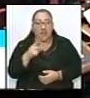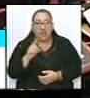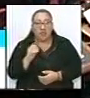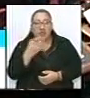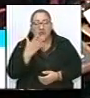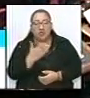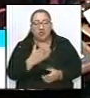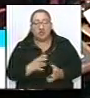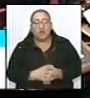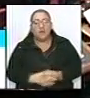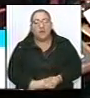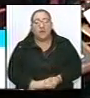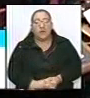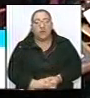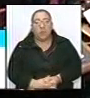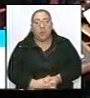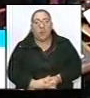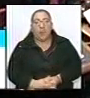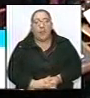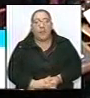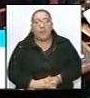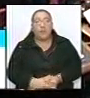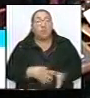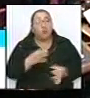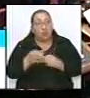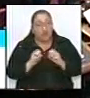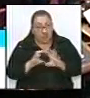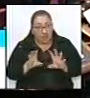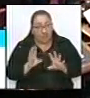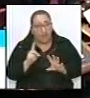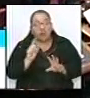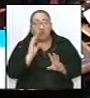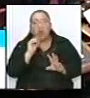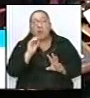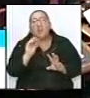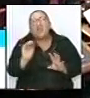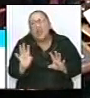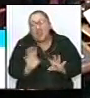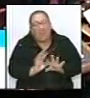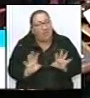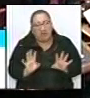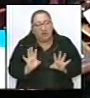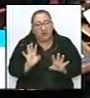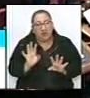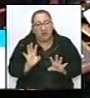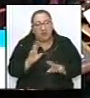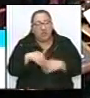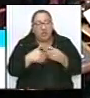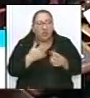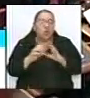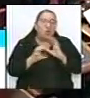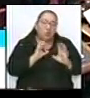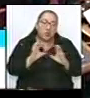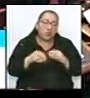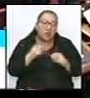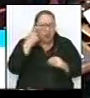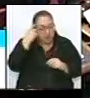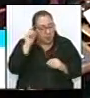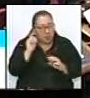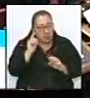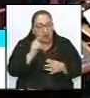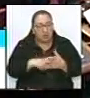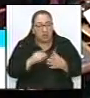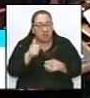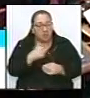gracias, congresista Quintanilla, gracias, presidenta. Ya lo aclaré eso, que fue un comentario dentro del argumento principal que yo considero que es